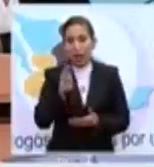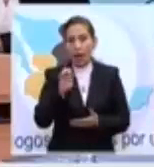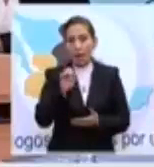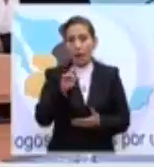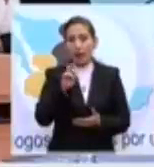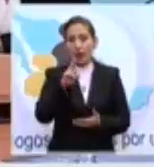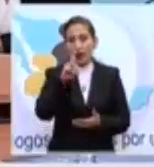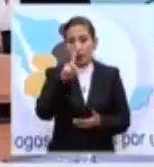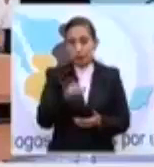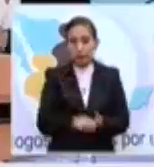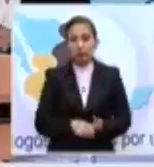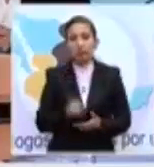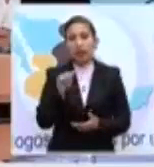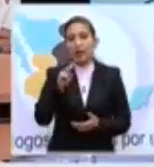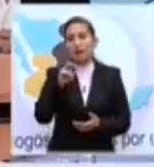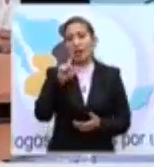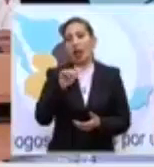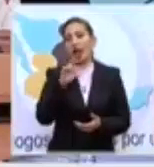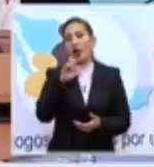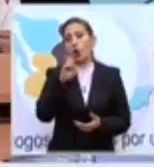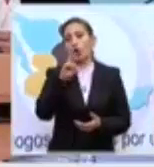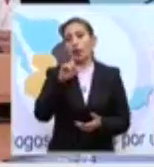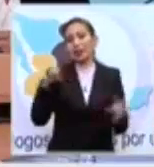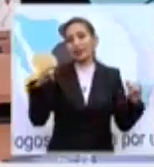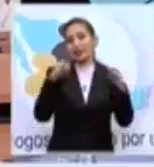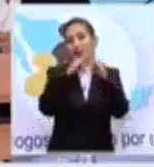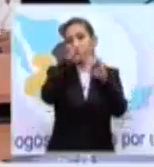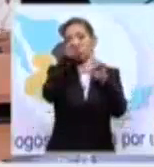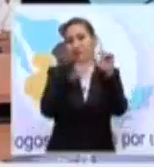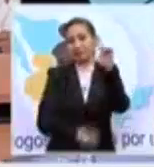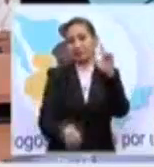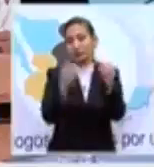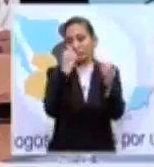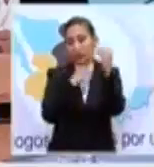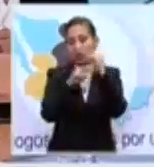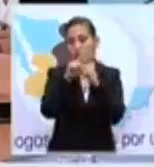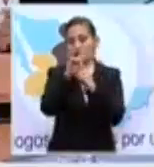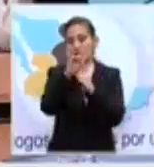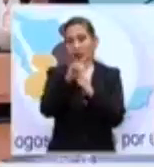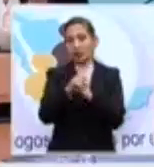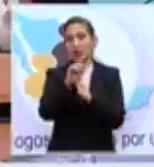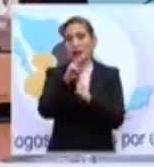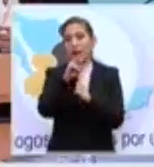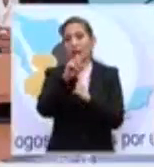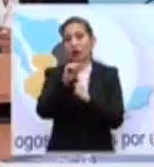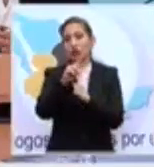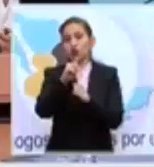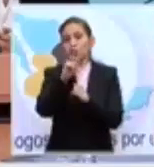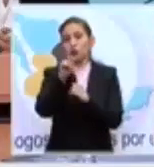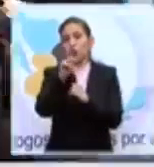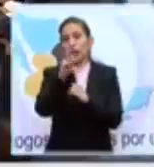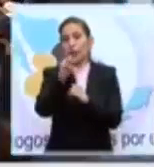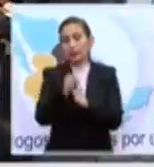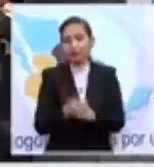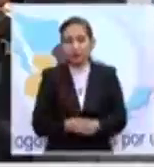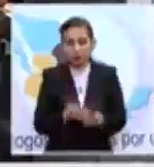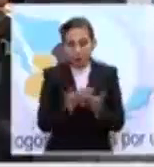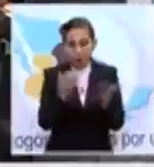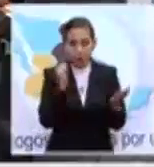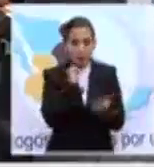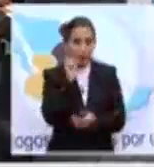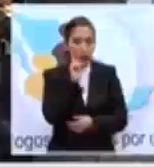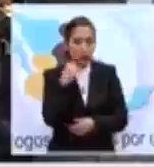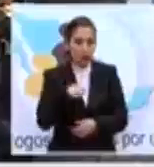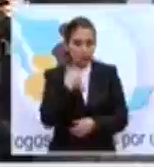Abelardo. Ávila Curiel del Instituto Nacional de Nutrición Salvador Subirán. Senadora, por favor. Sí,